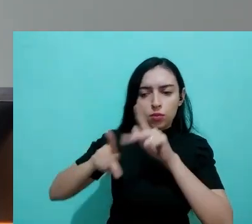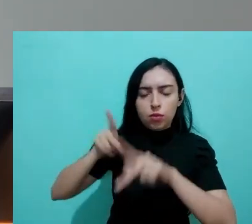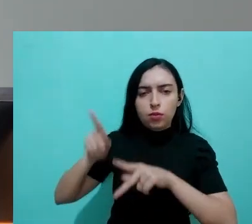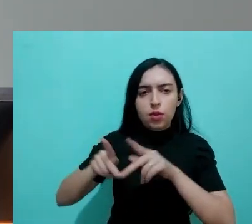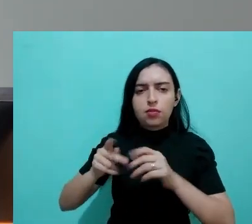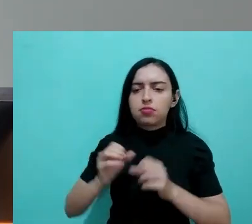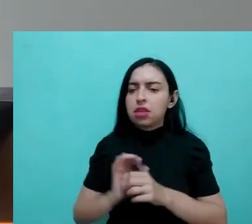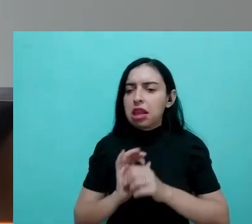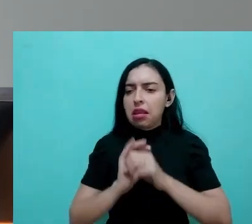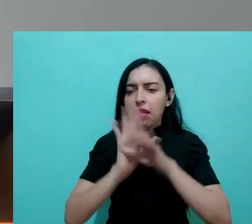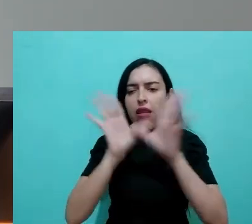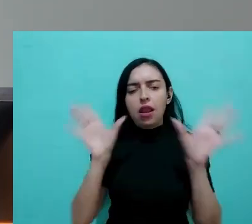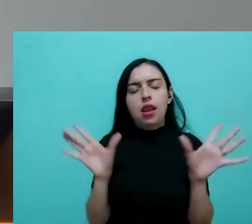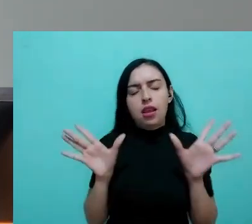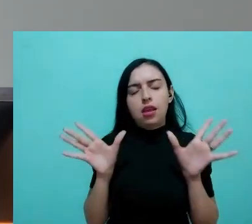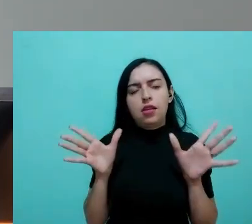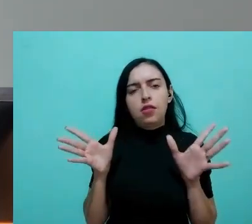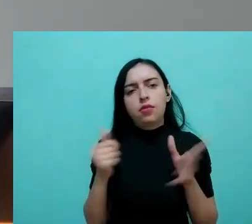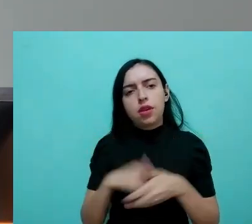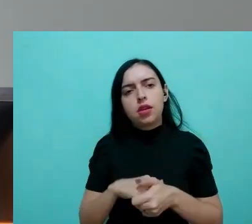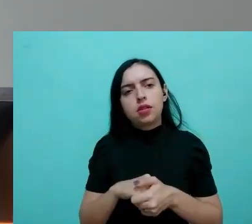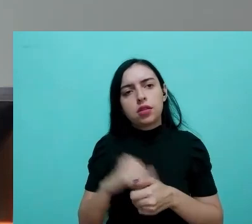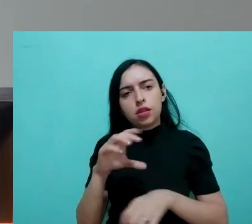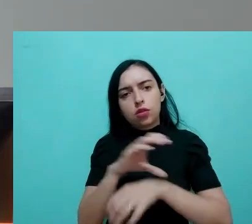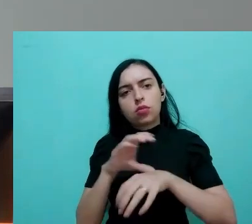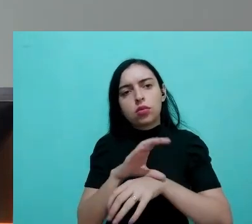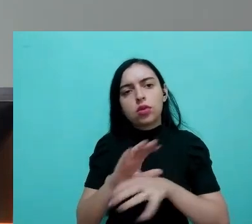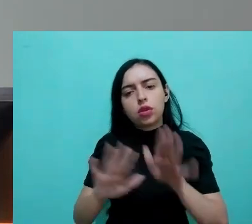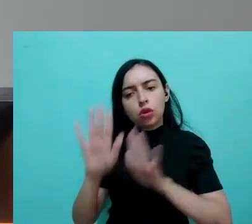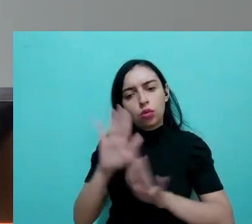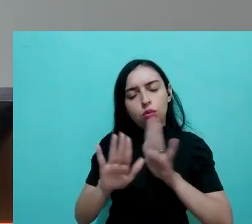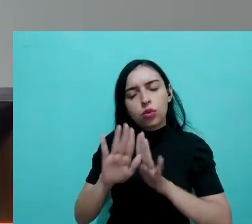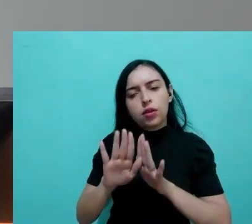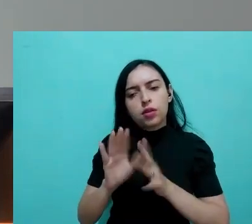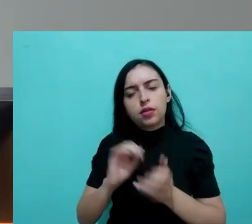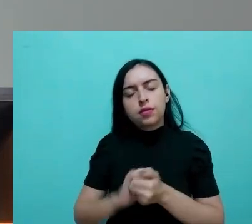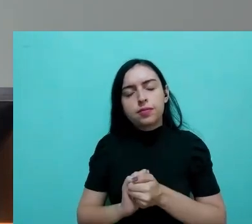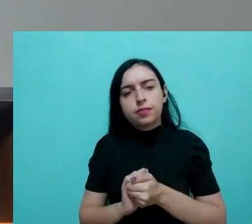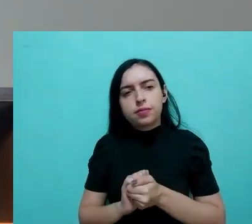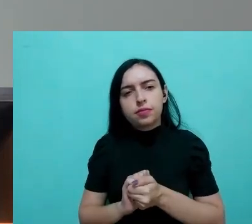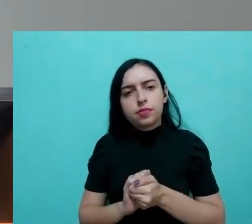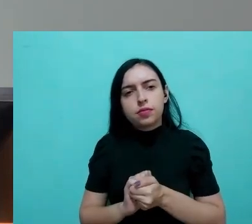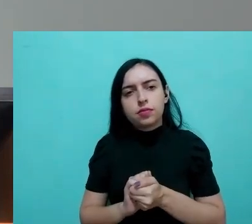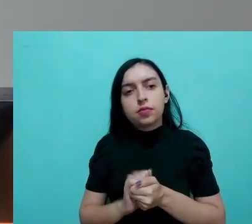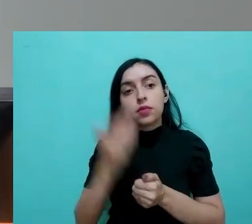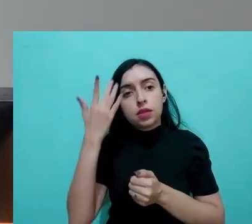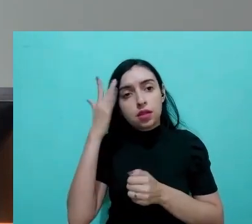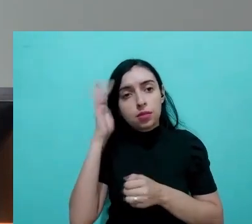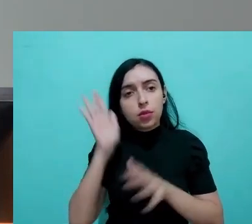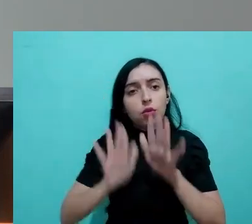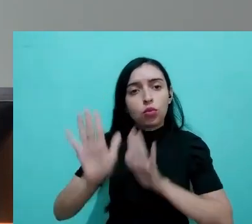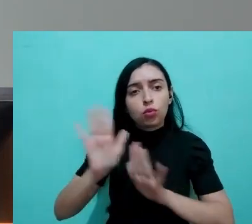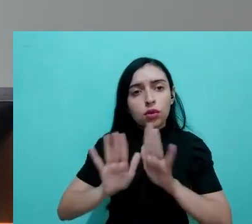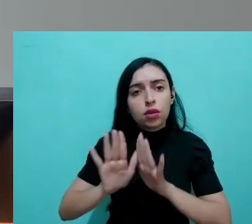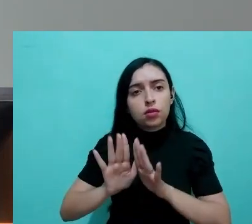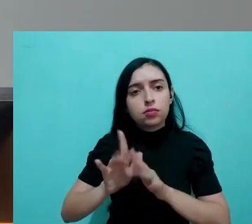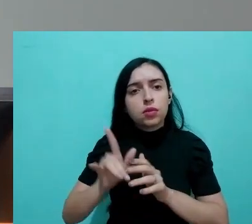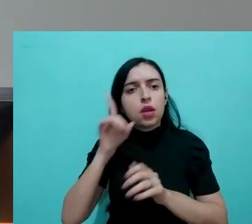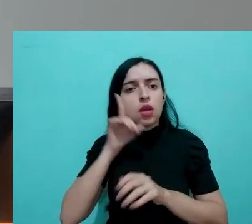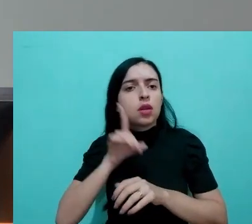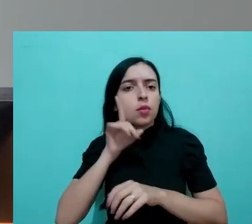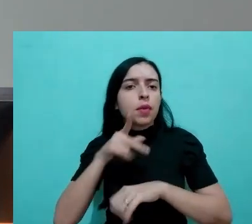espontánea de la Constitución que pueda emerger. Esa puede emerger en Estados Unidos de manera